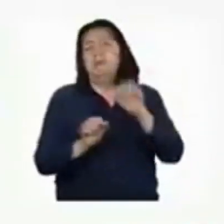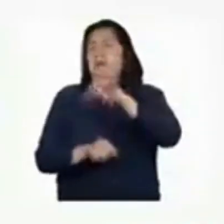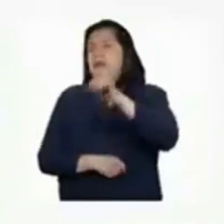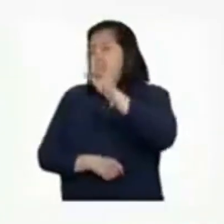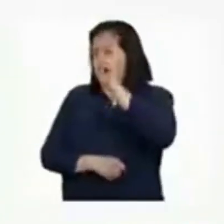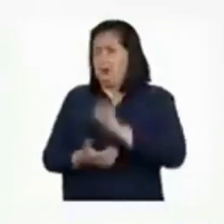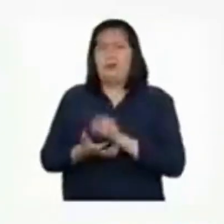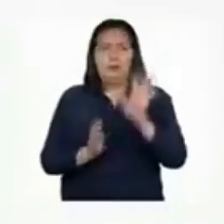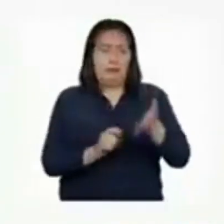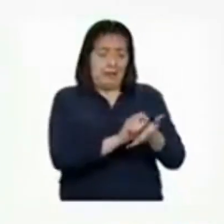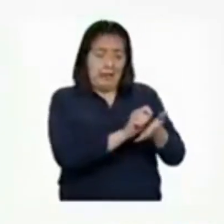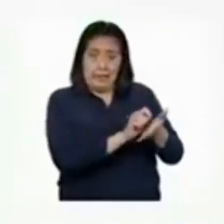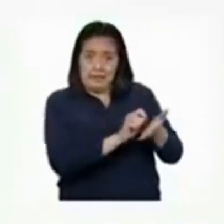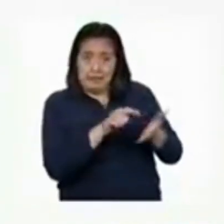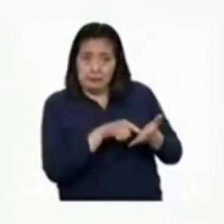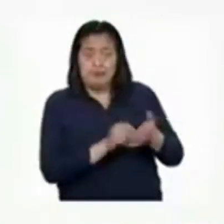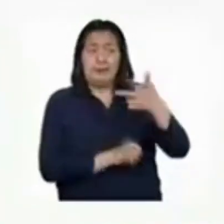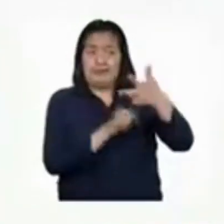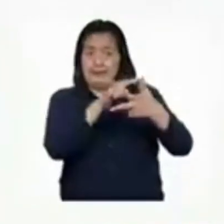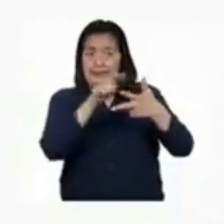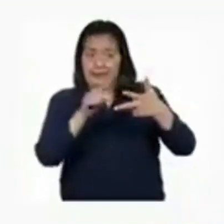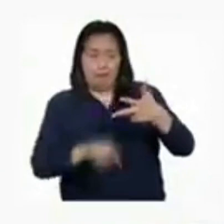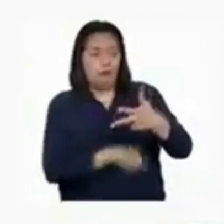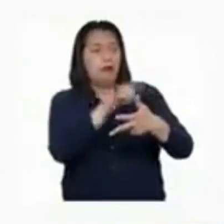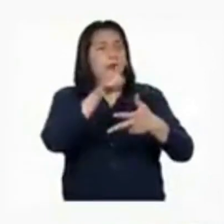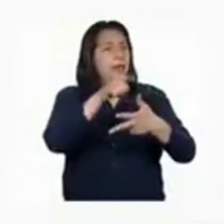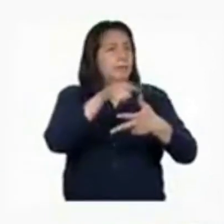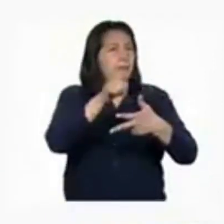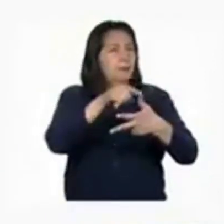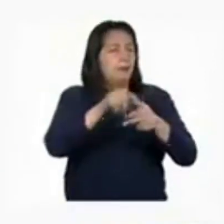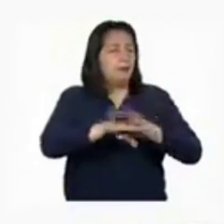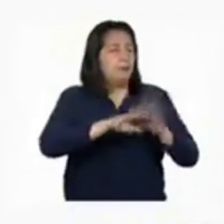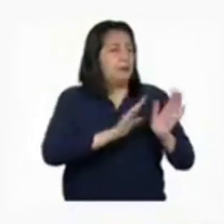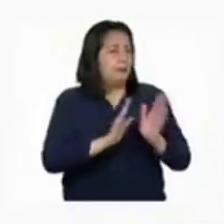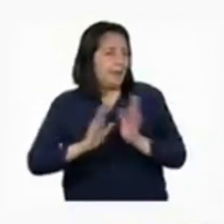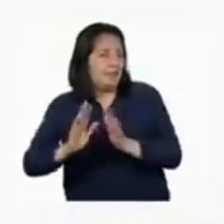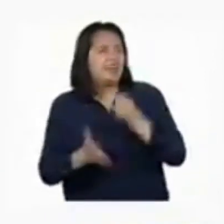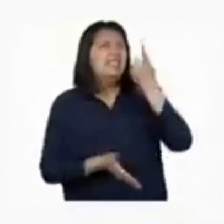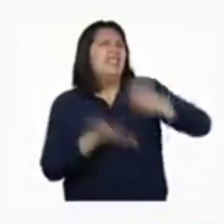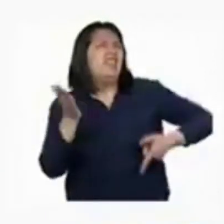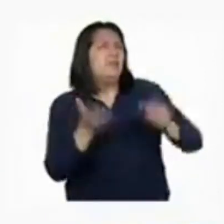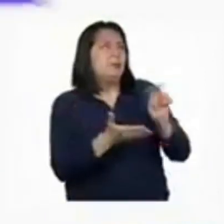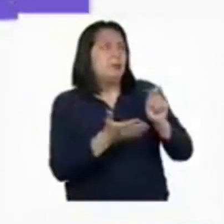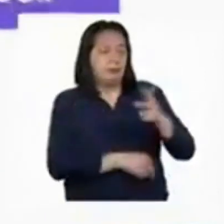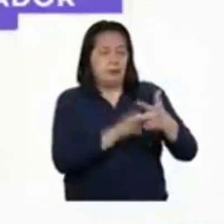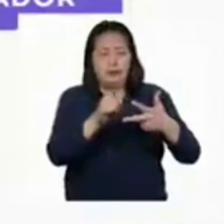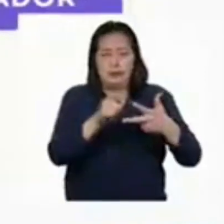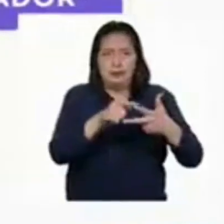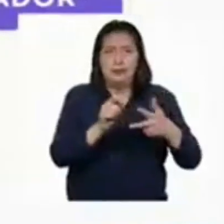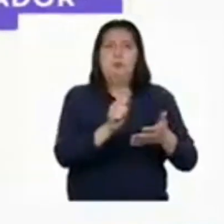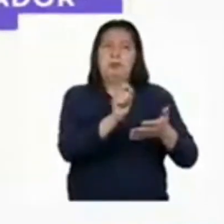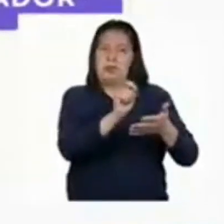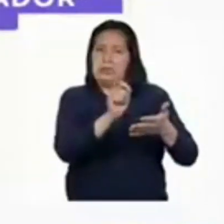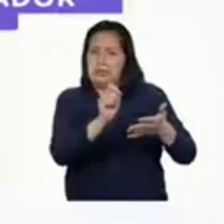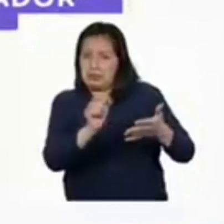profesor. Para escribir un texto pasamos por 3 momentos. El primero es planificar lo que escribiremos. Luego escribiremos la